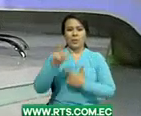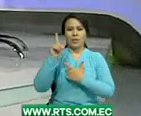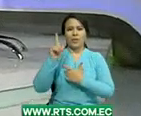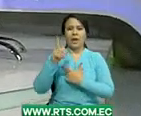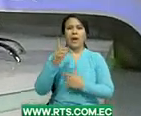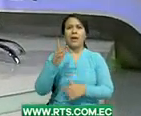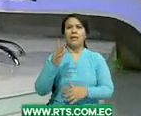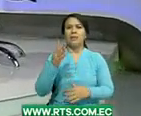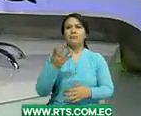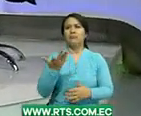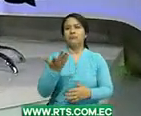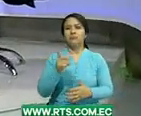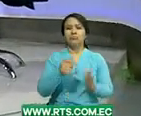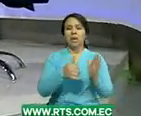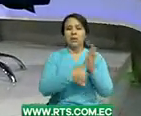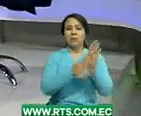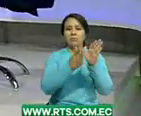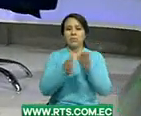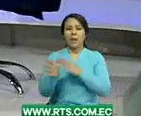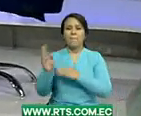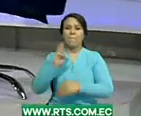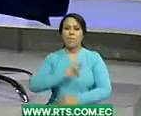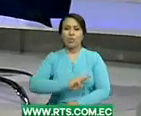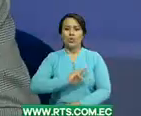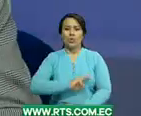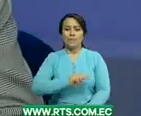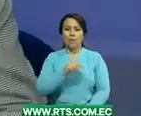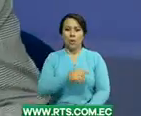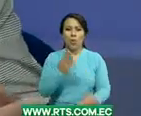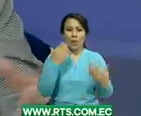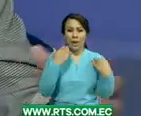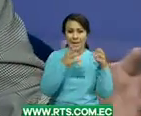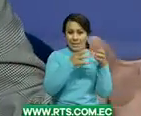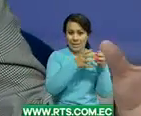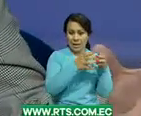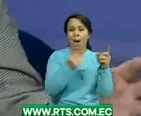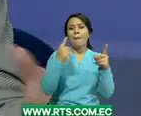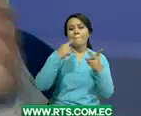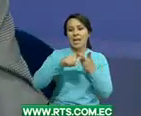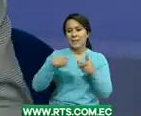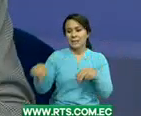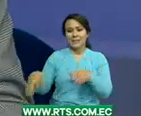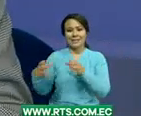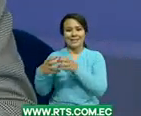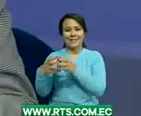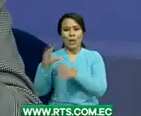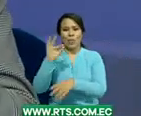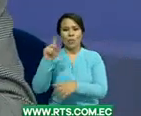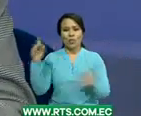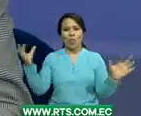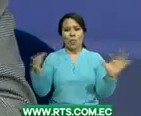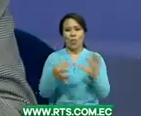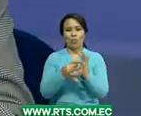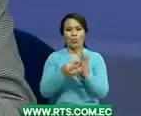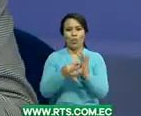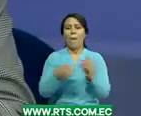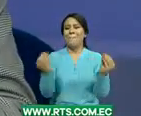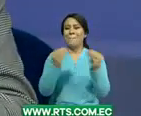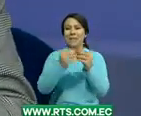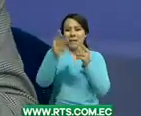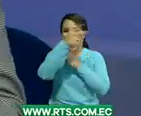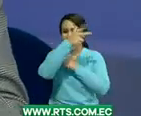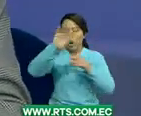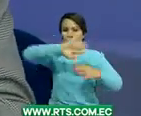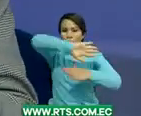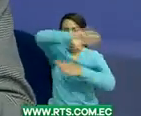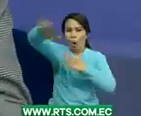1.100 cámaras más o menos que tiene el municipio, con lo cual ampliamos la videovigilancia, pero sobre todo, estamos todos unidos en un mismo